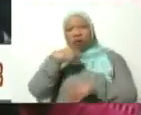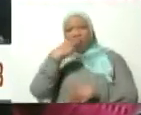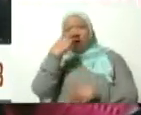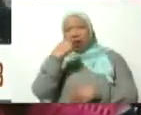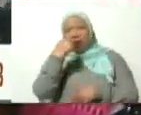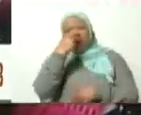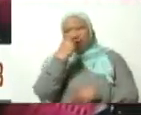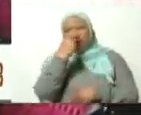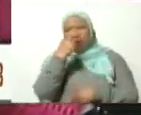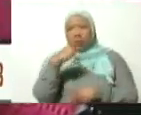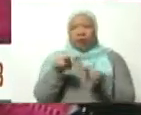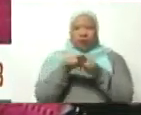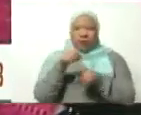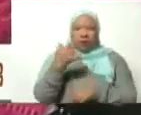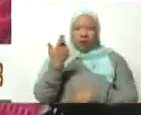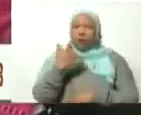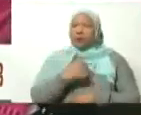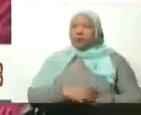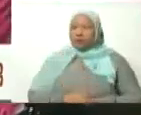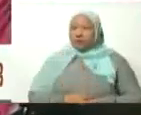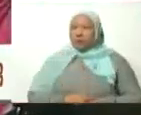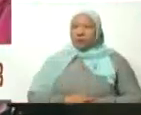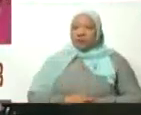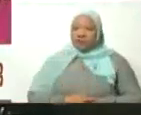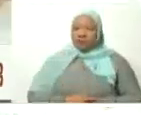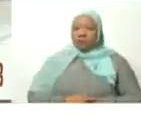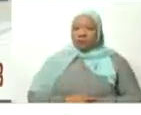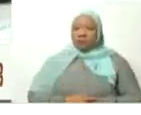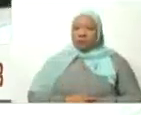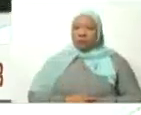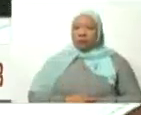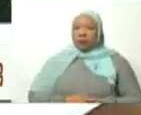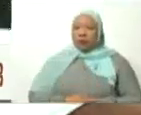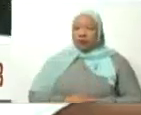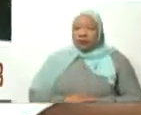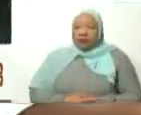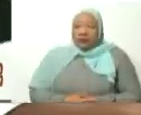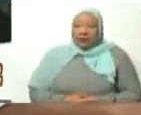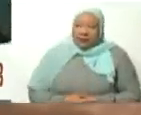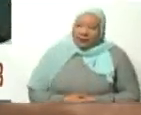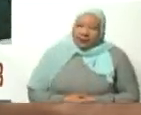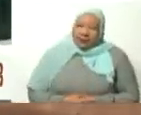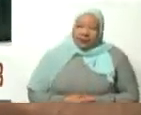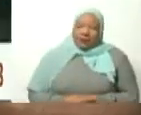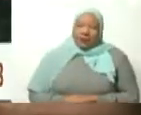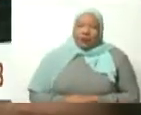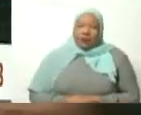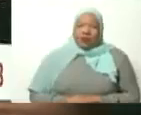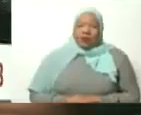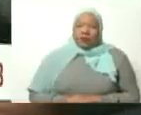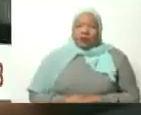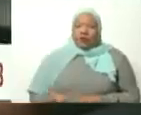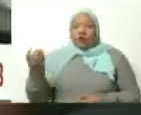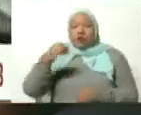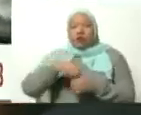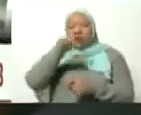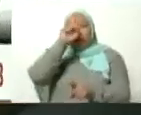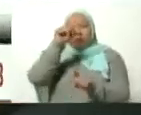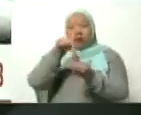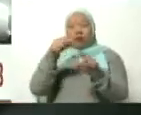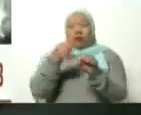COVID. Hay que cuidarse igual. Y yo decía que este año, entre los logros de